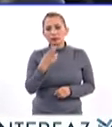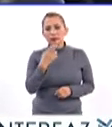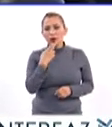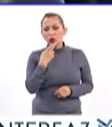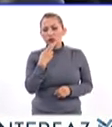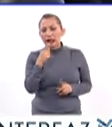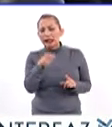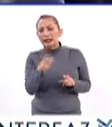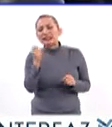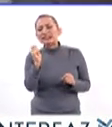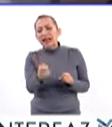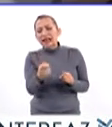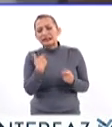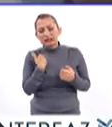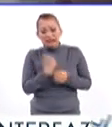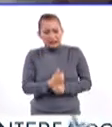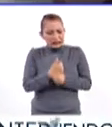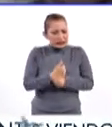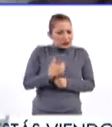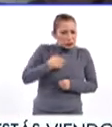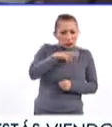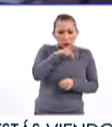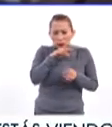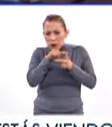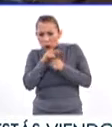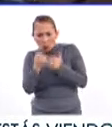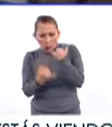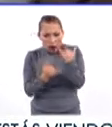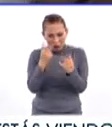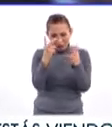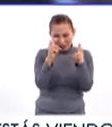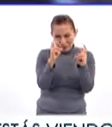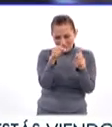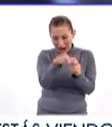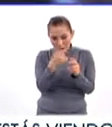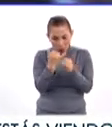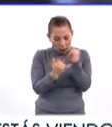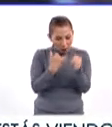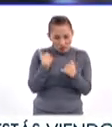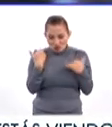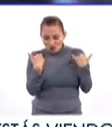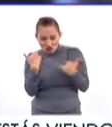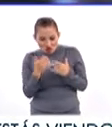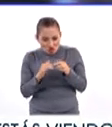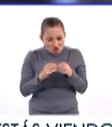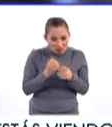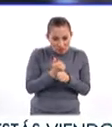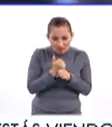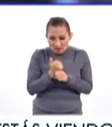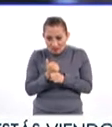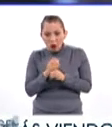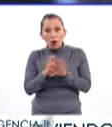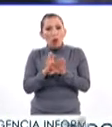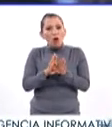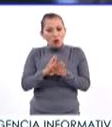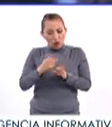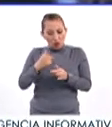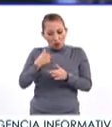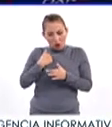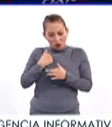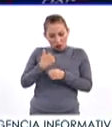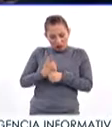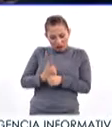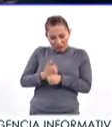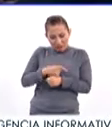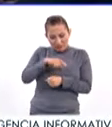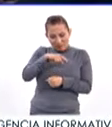utilidad y la naturaleza del dolor y qué es lo que está jugando cuando nosotros tenemos una experiencia lúdica en los videojuegos. Cómo es que el